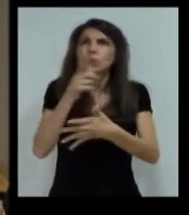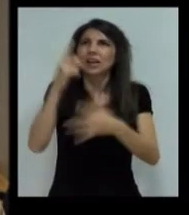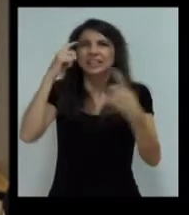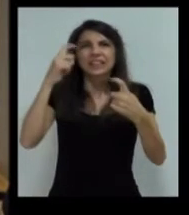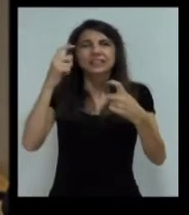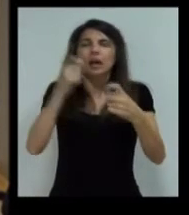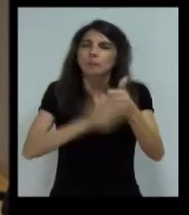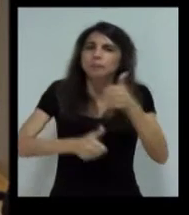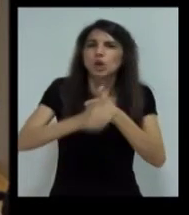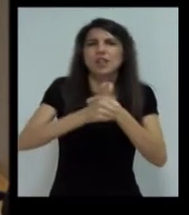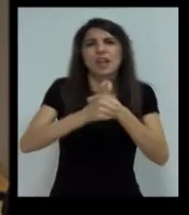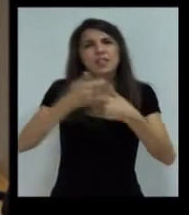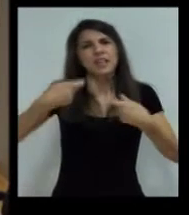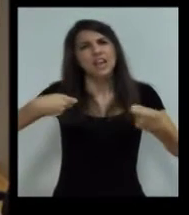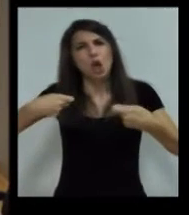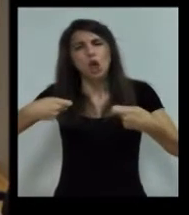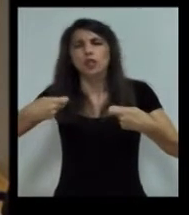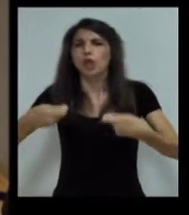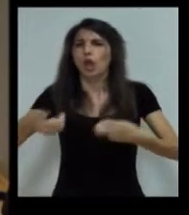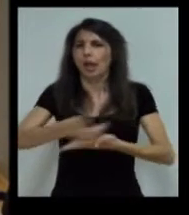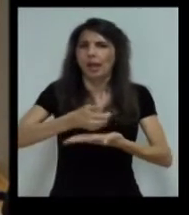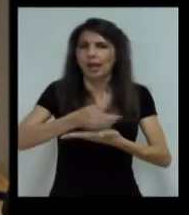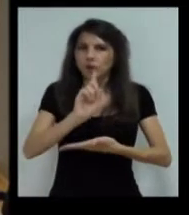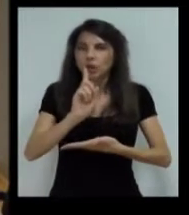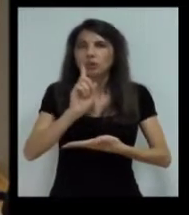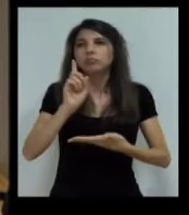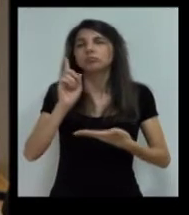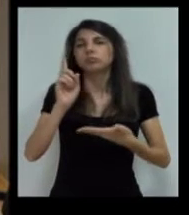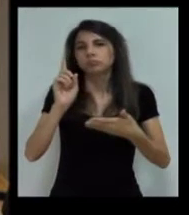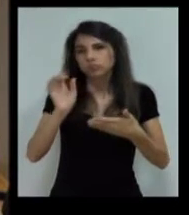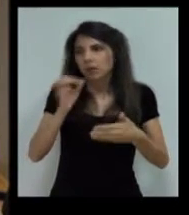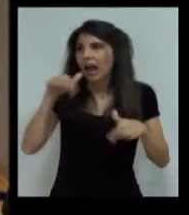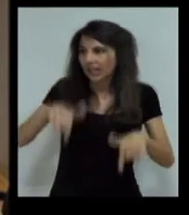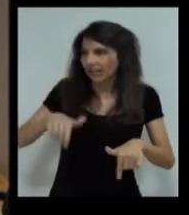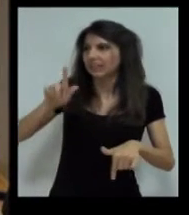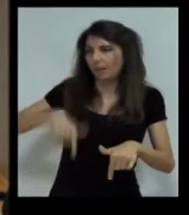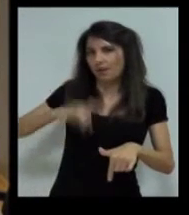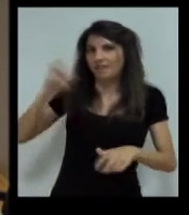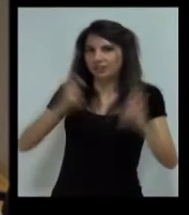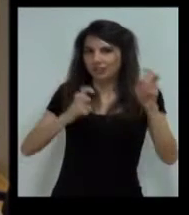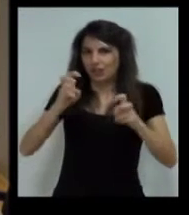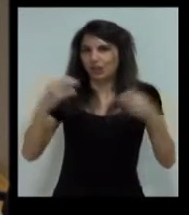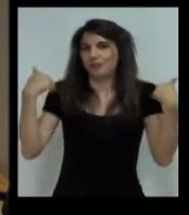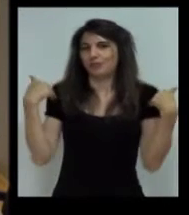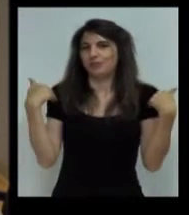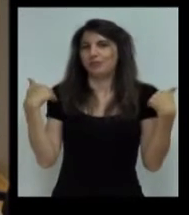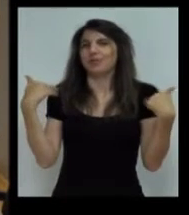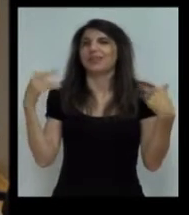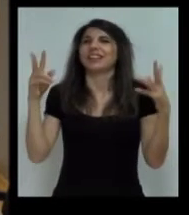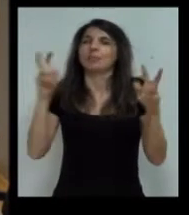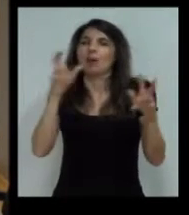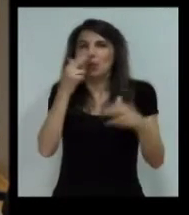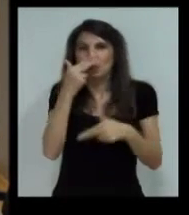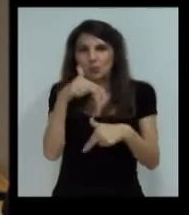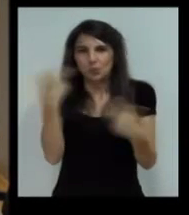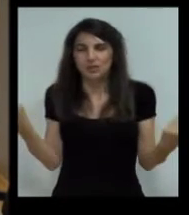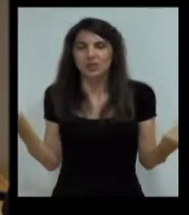tal, esto, dejar la parte pública, y también está aquí parte pública representada, dejar la parte pública esa responsabilidad a la empresa